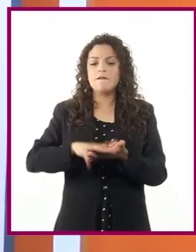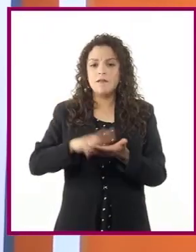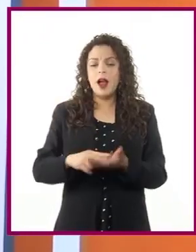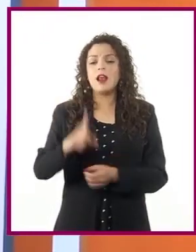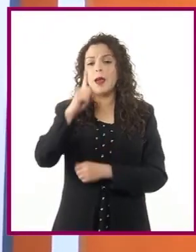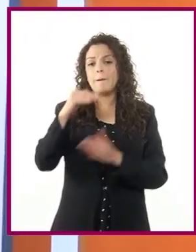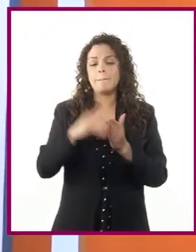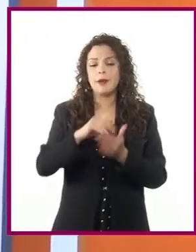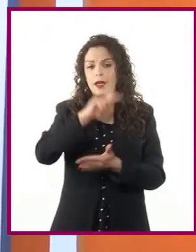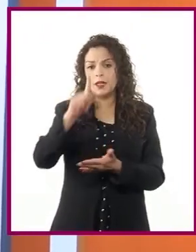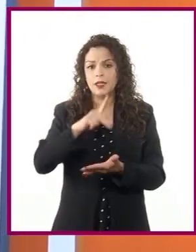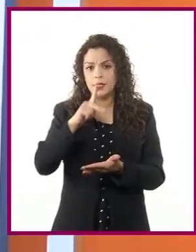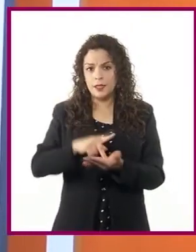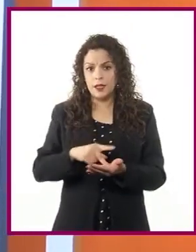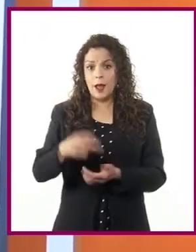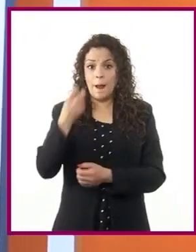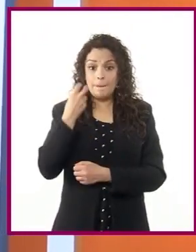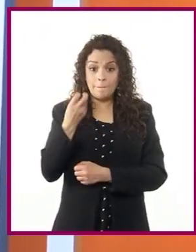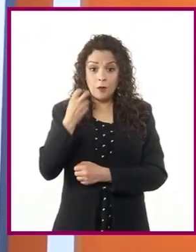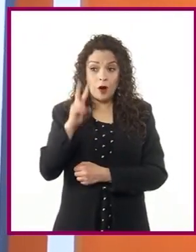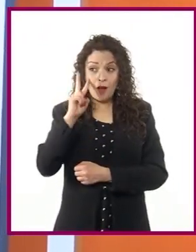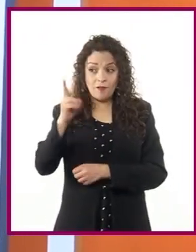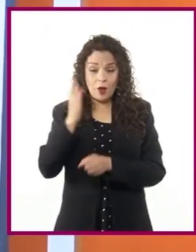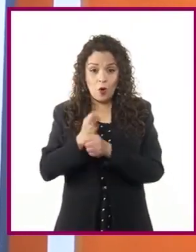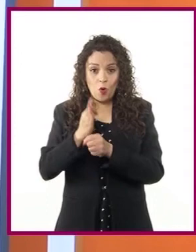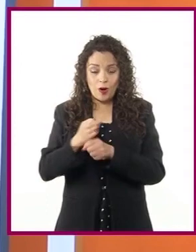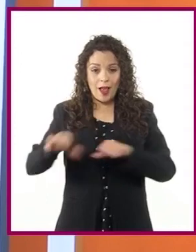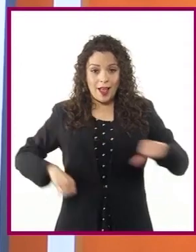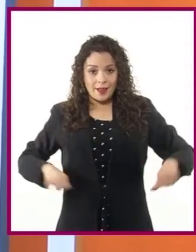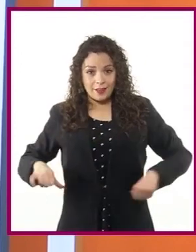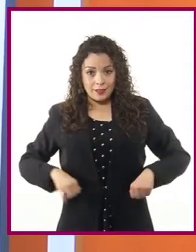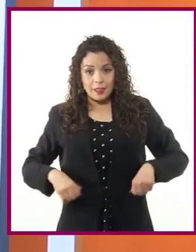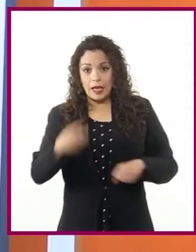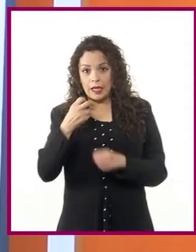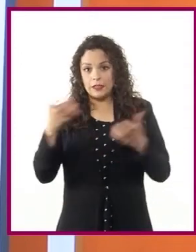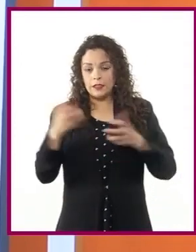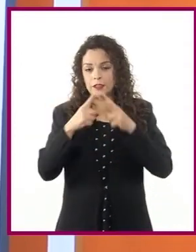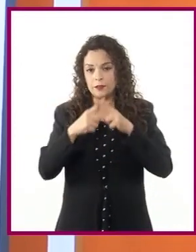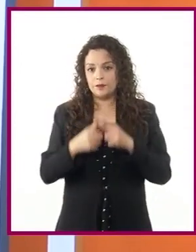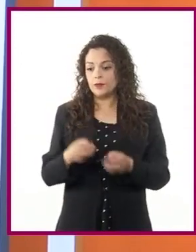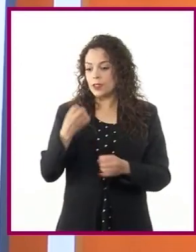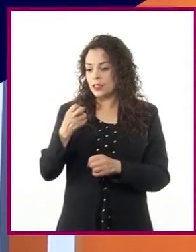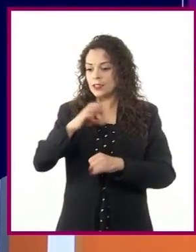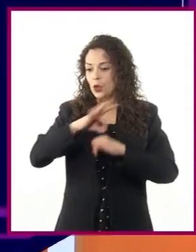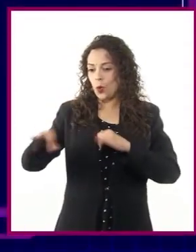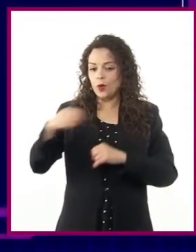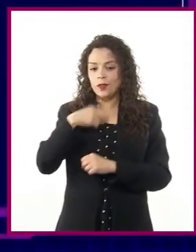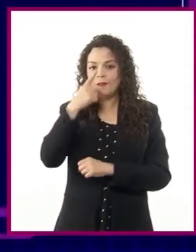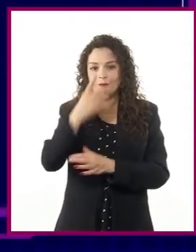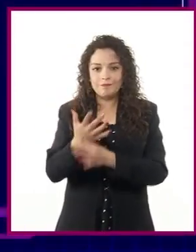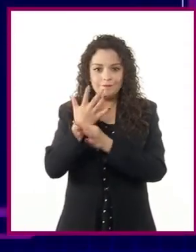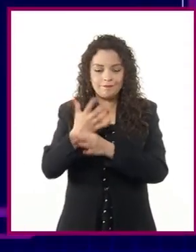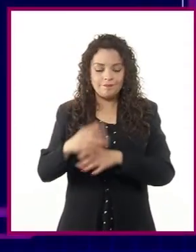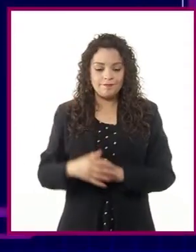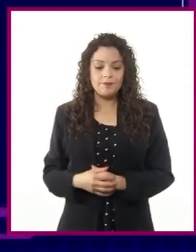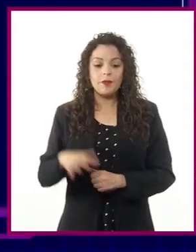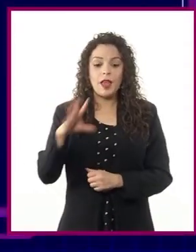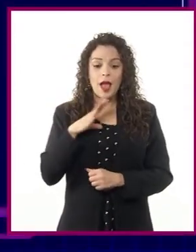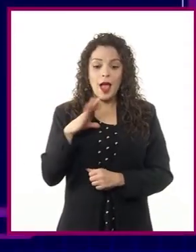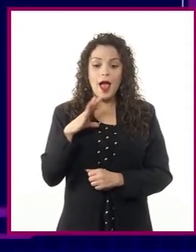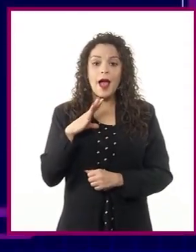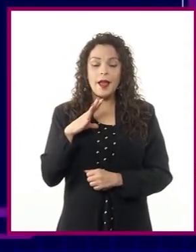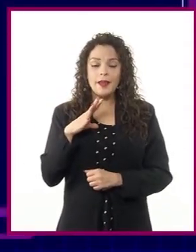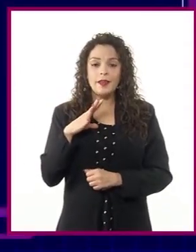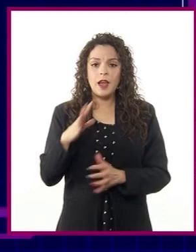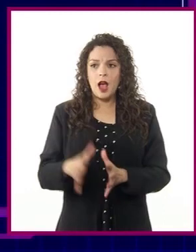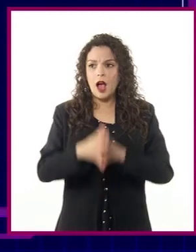ello, las situaciones que se presentan a continuación se tratan con esta última unidad de masa. Existen cantidades